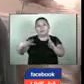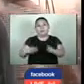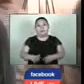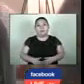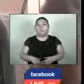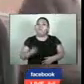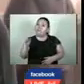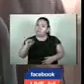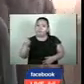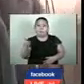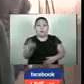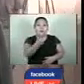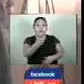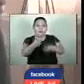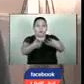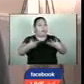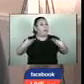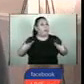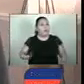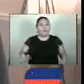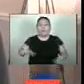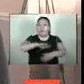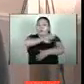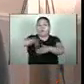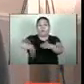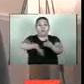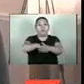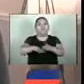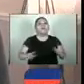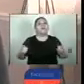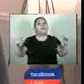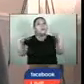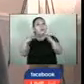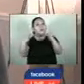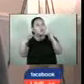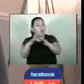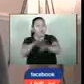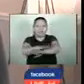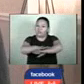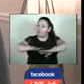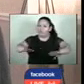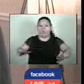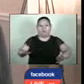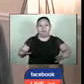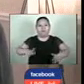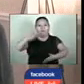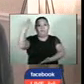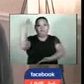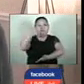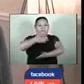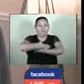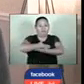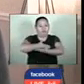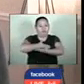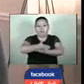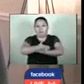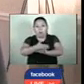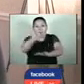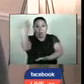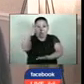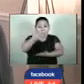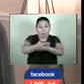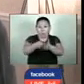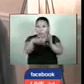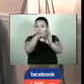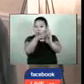derechos de todas las personas y forma parte también de romper con la heteronormatividad